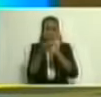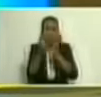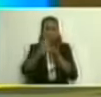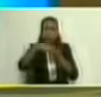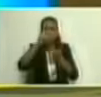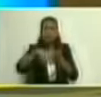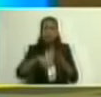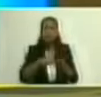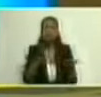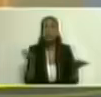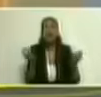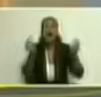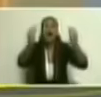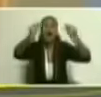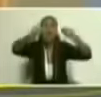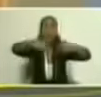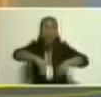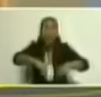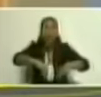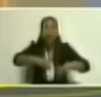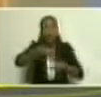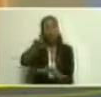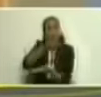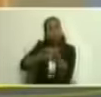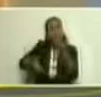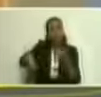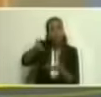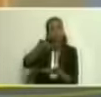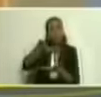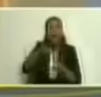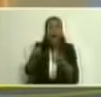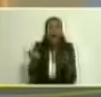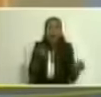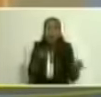se llamaron acuerdos de regularización de la guerra,